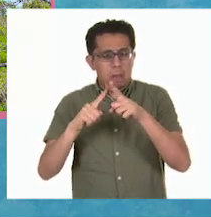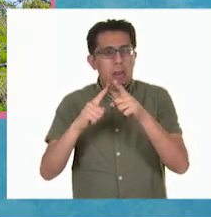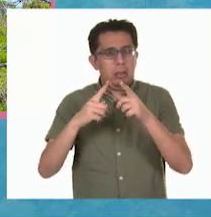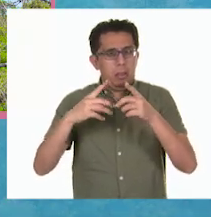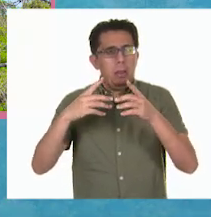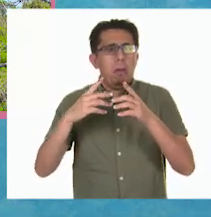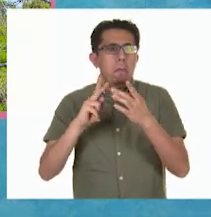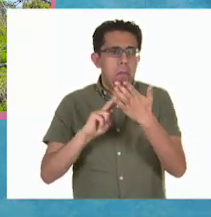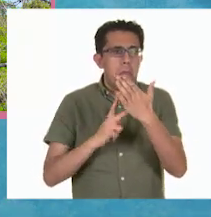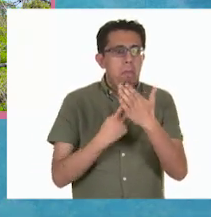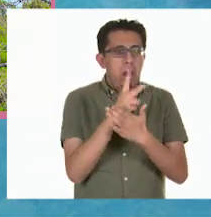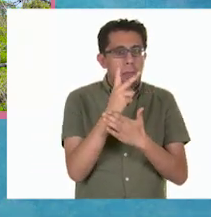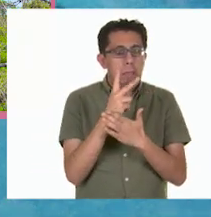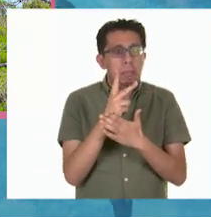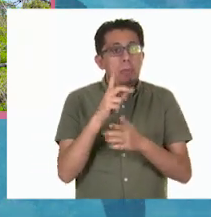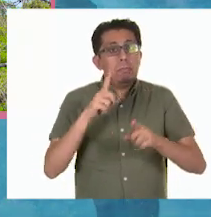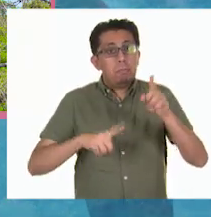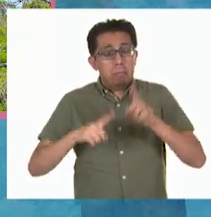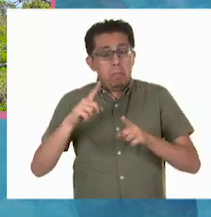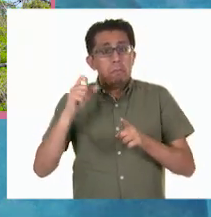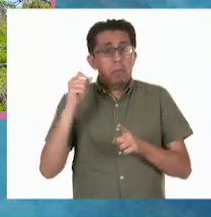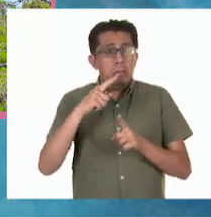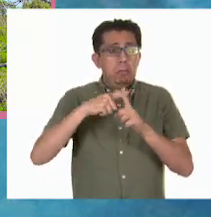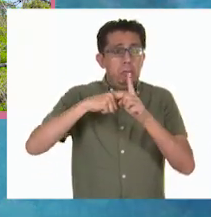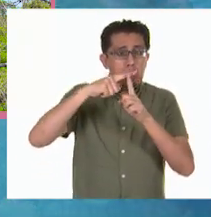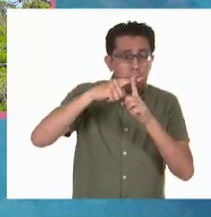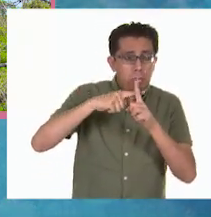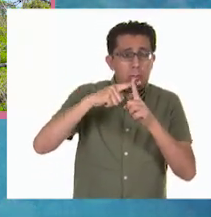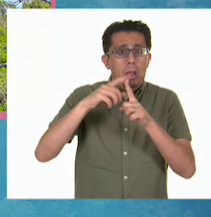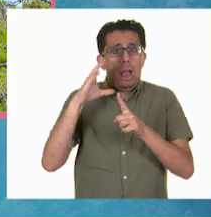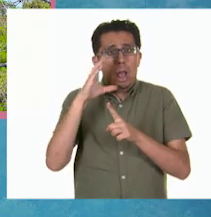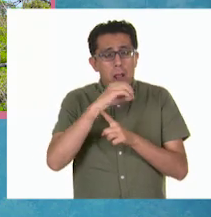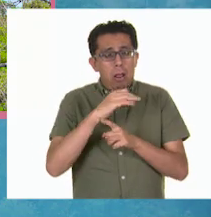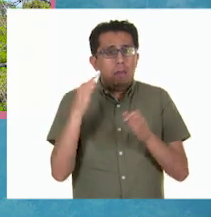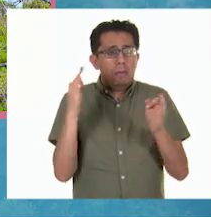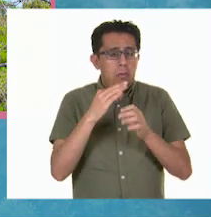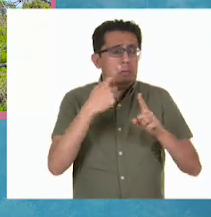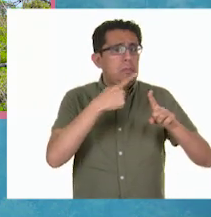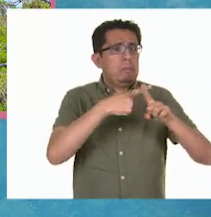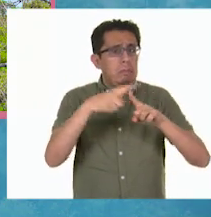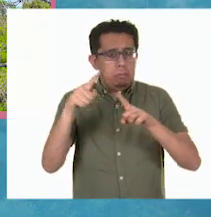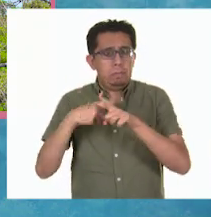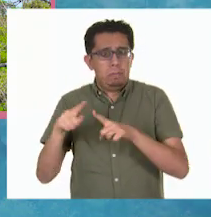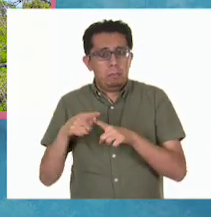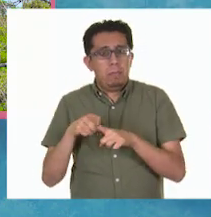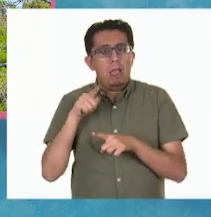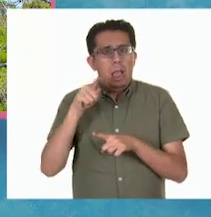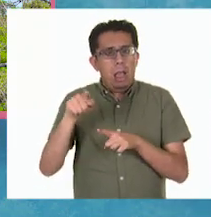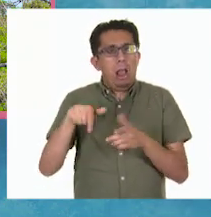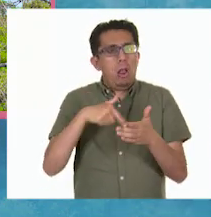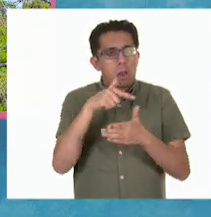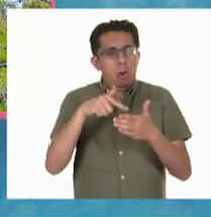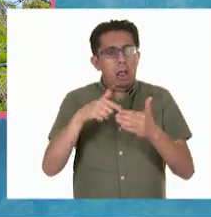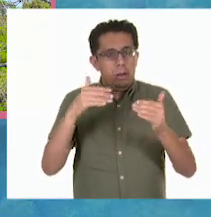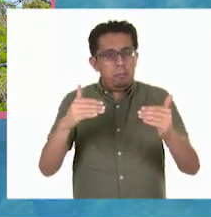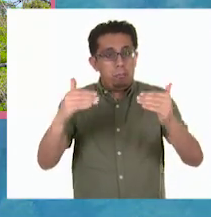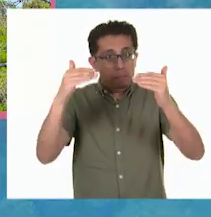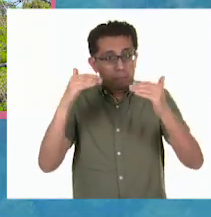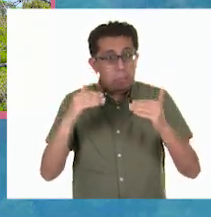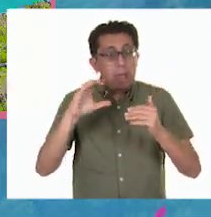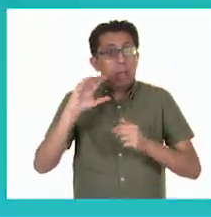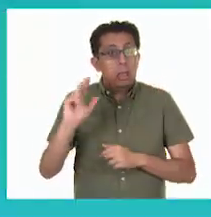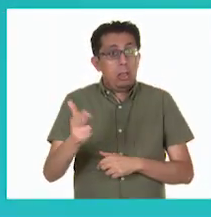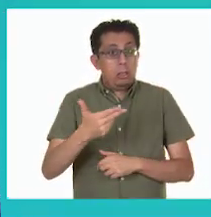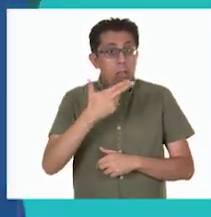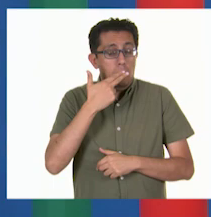la altura. Y un clima variado, desde las frías cumbres hasta temperaturas cálidas en las zonas bajas. Chihuahua